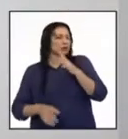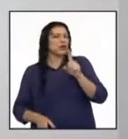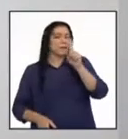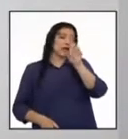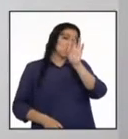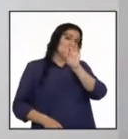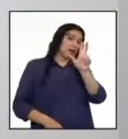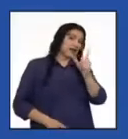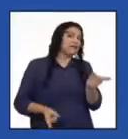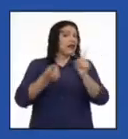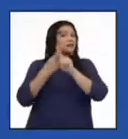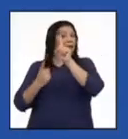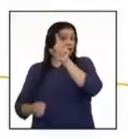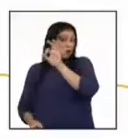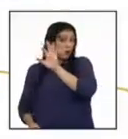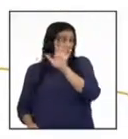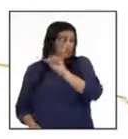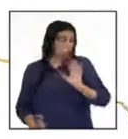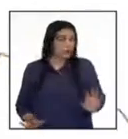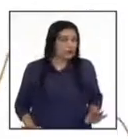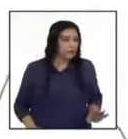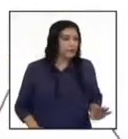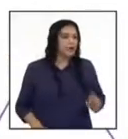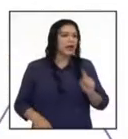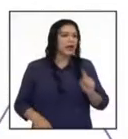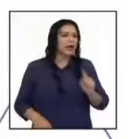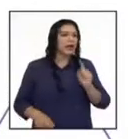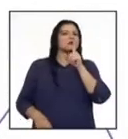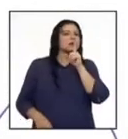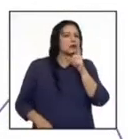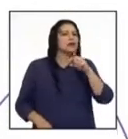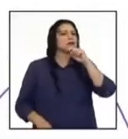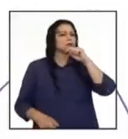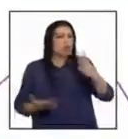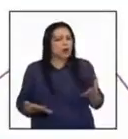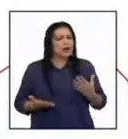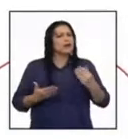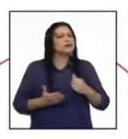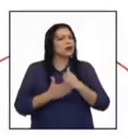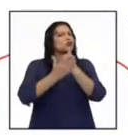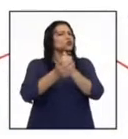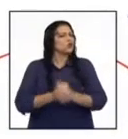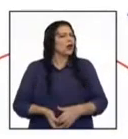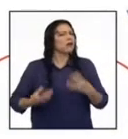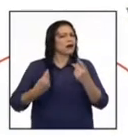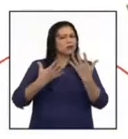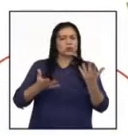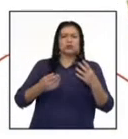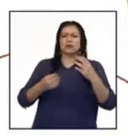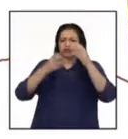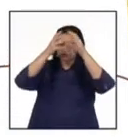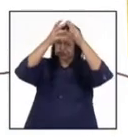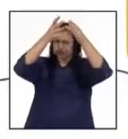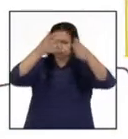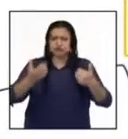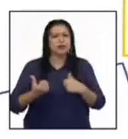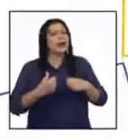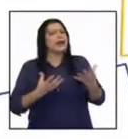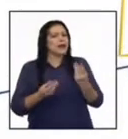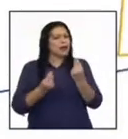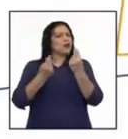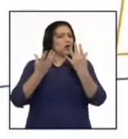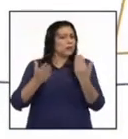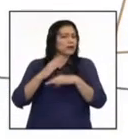30 y los 50... Era un secreto a voces que las mujeres contribuían en muchos campos del conocimiento y de la actividad